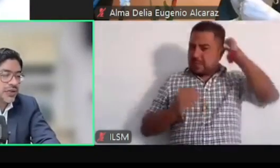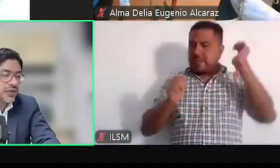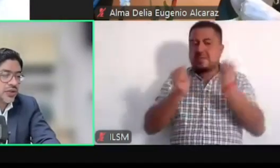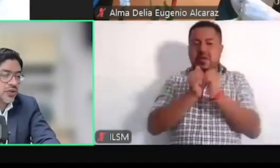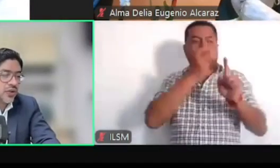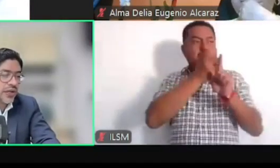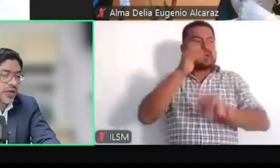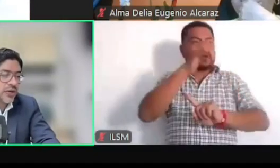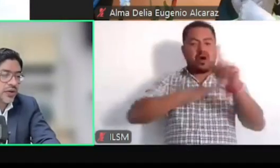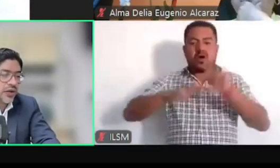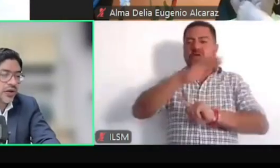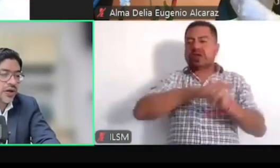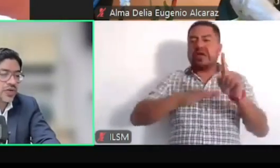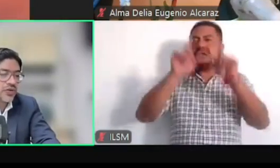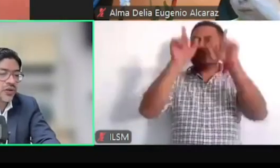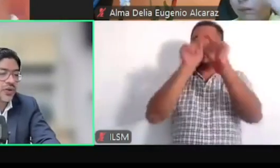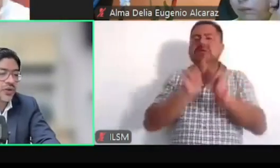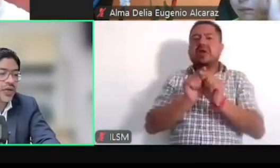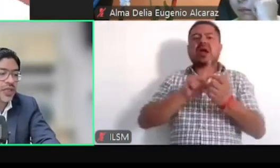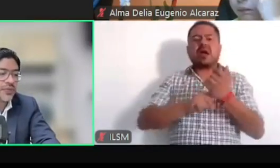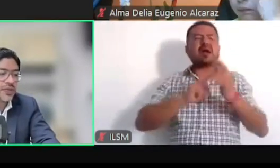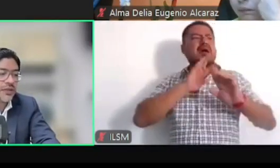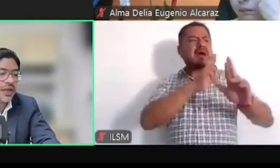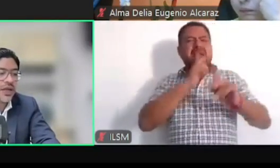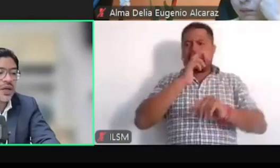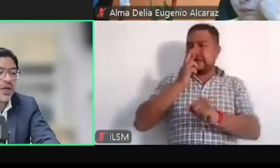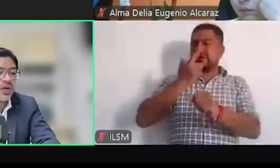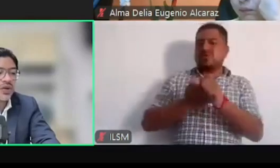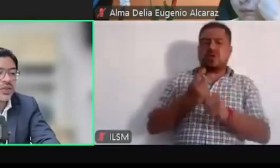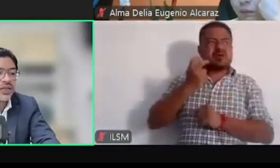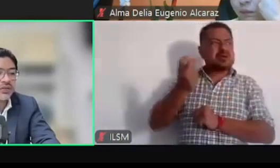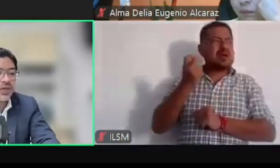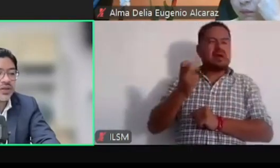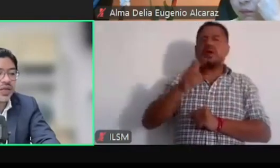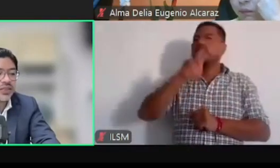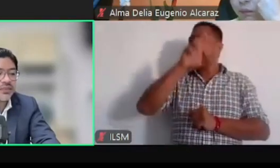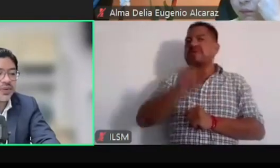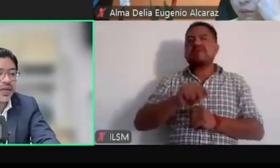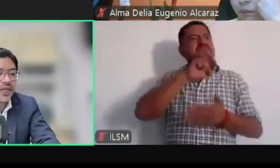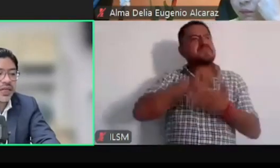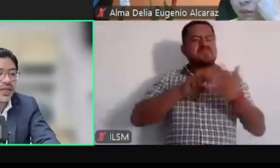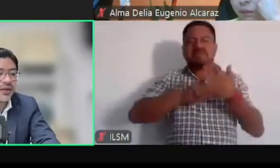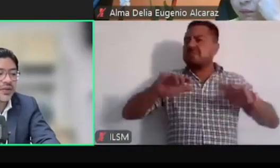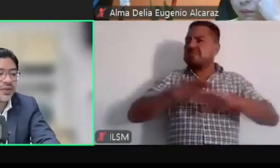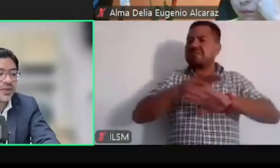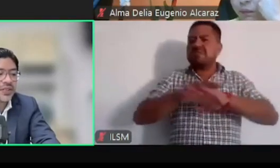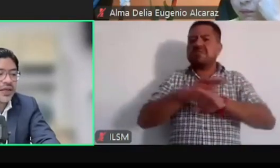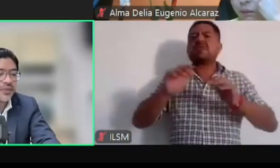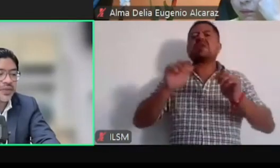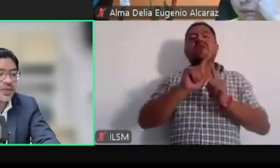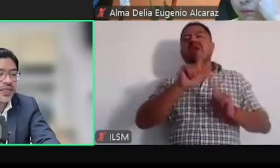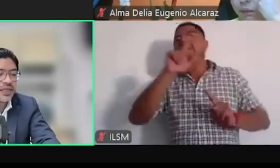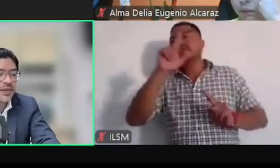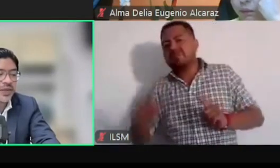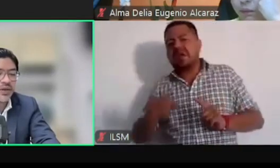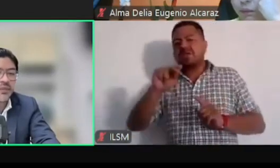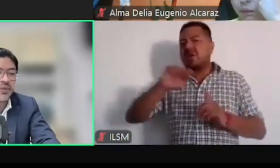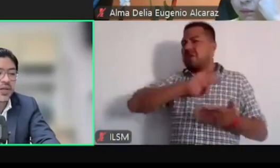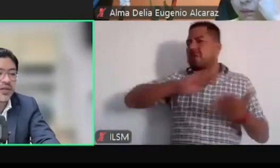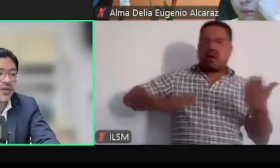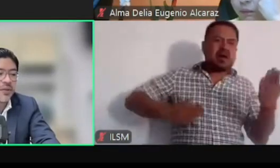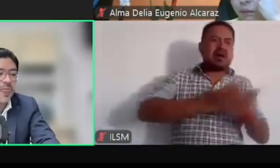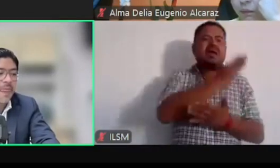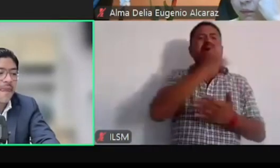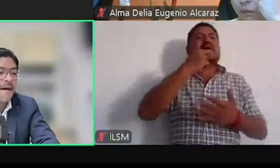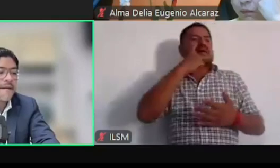contexto se concluye que contrario a lo resuelto por la autoridad responsable no se actualizó la extemporaneidad y en consecuencia la improcedencia del medio de